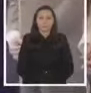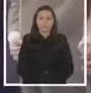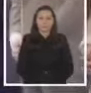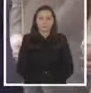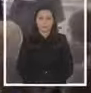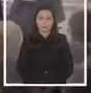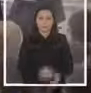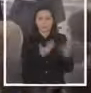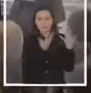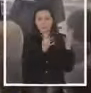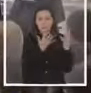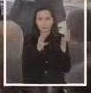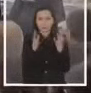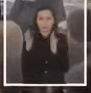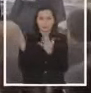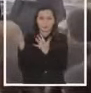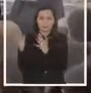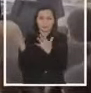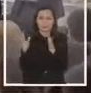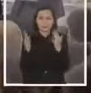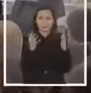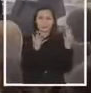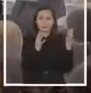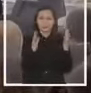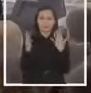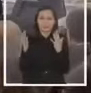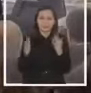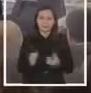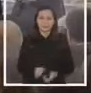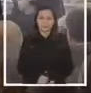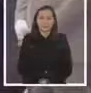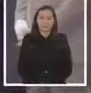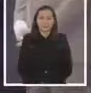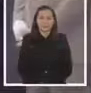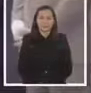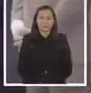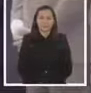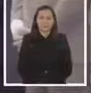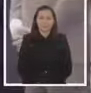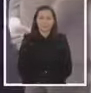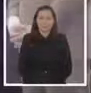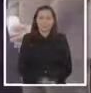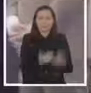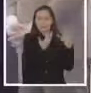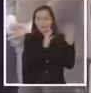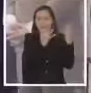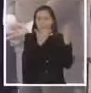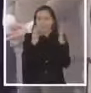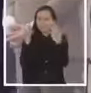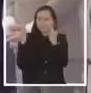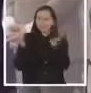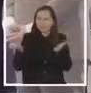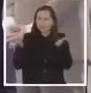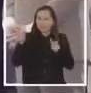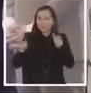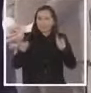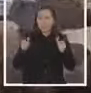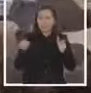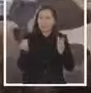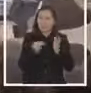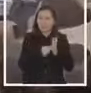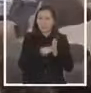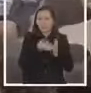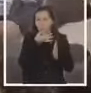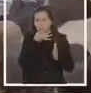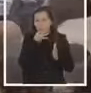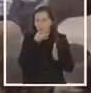siguen las dudas, sí, porque están la jornada laboral tradicional, pero también están los otros que son las jornadas especiales, los trabajadores